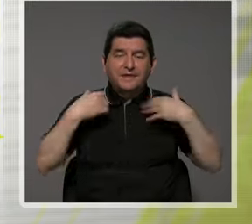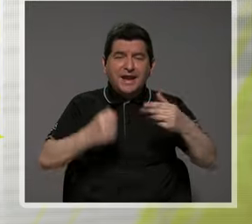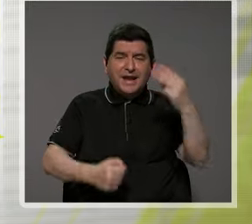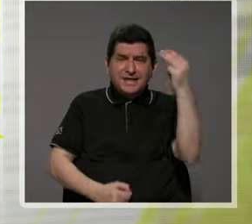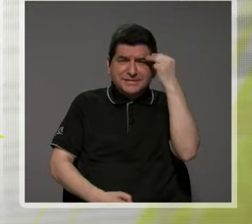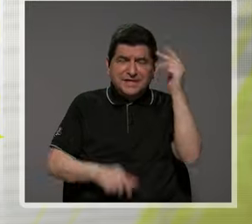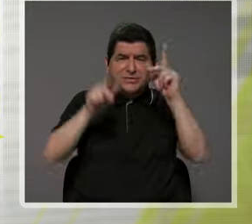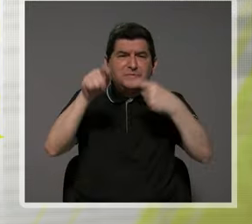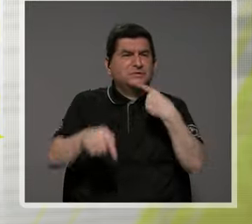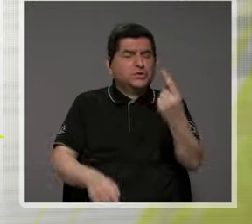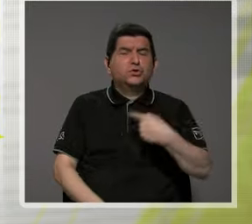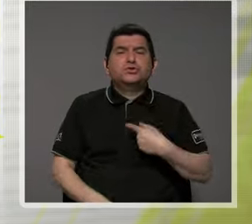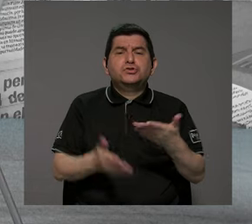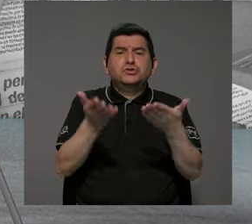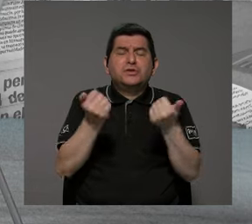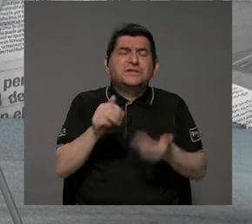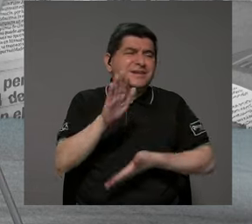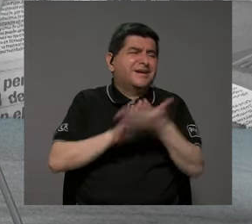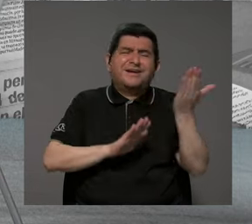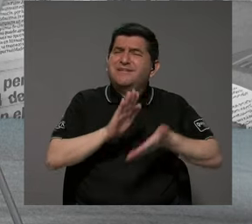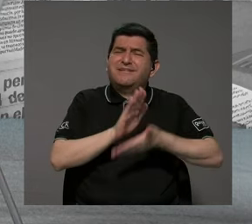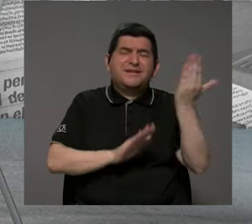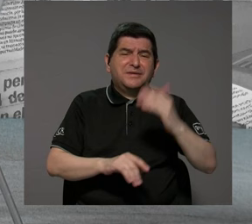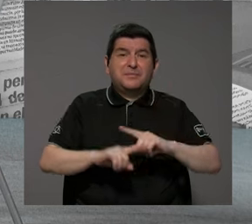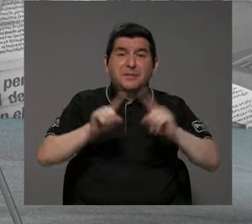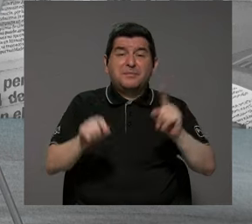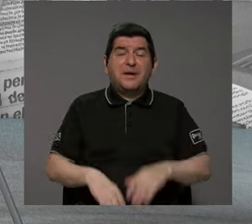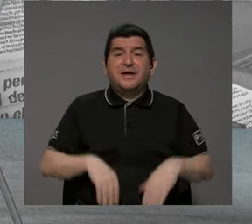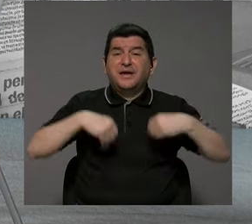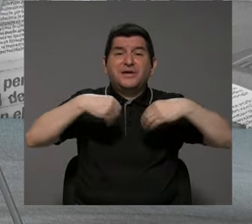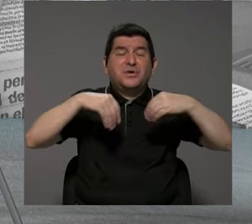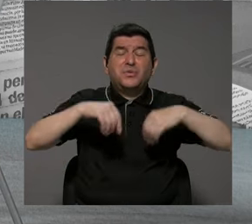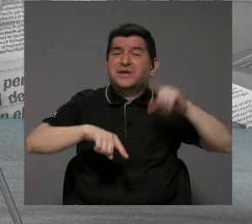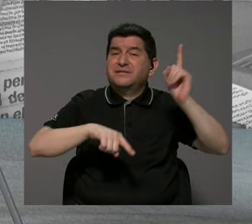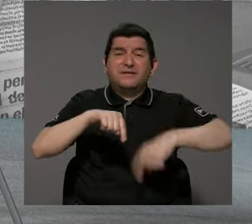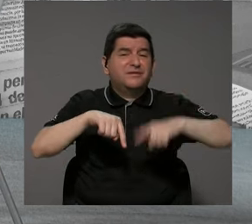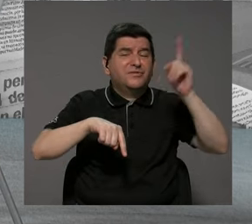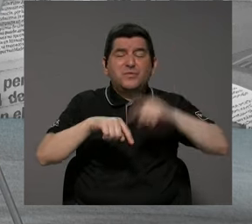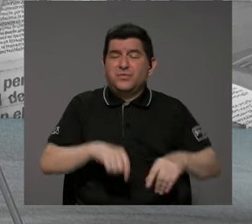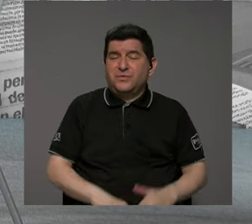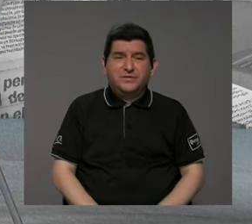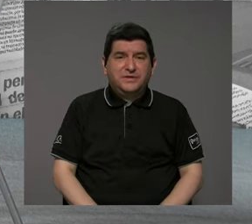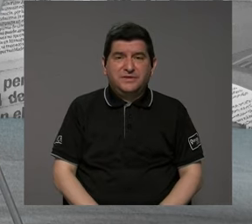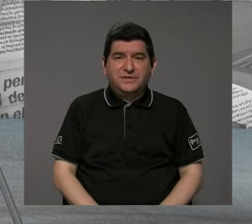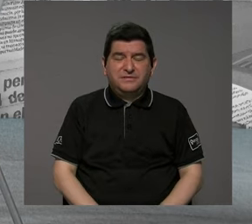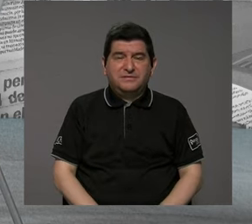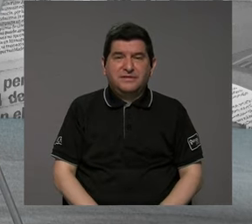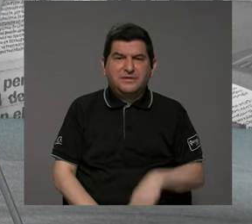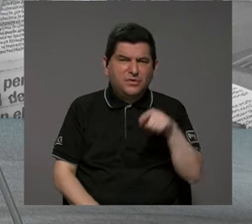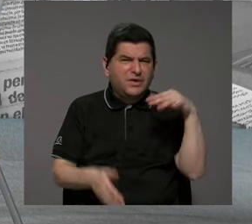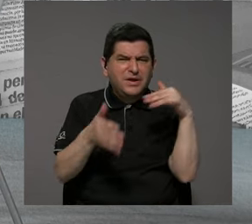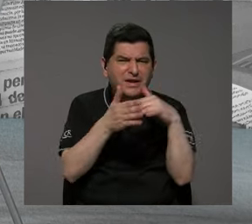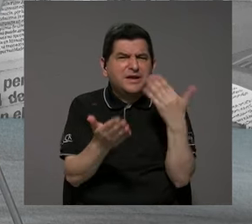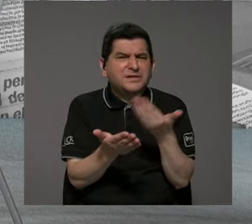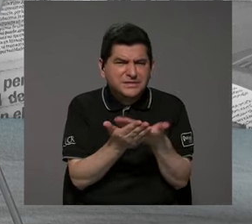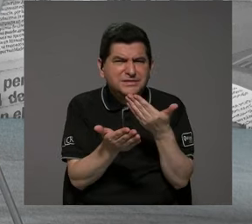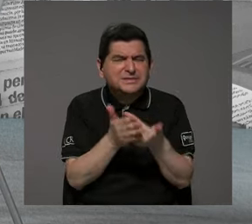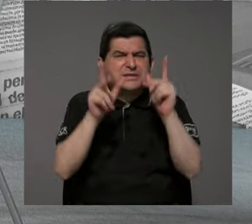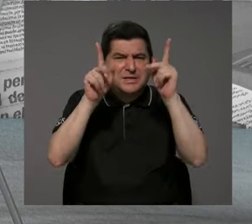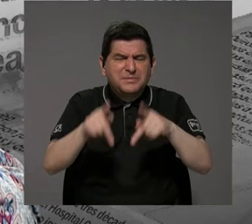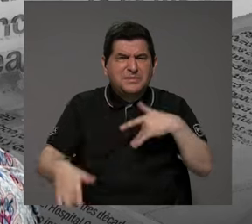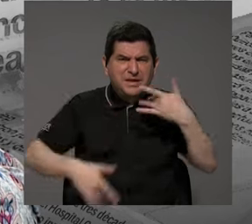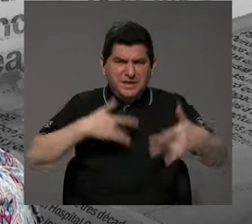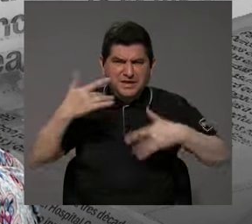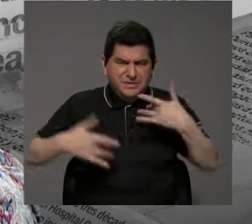Mental también la gente dice yo quisiera ir de aquí pero n no puedo vender ellos en ese estudio me llamó la atención que pudieron comprobar que la gente